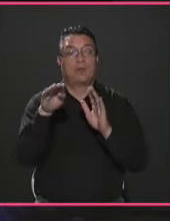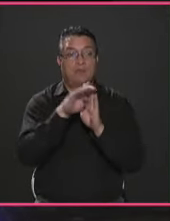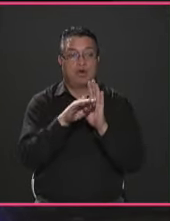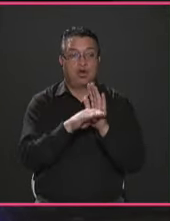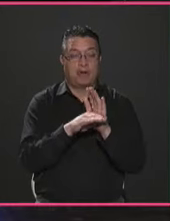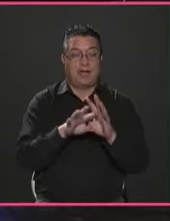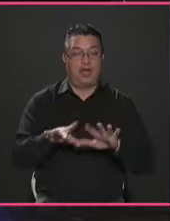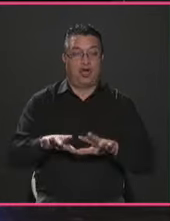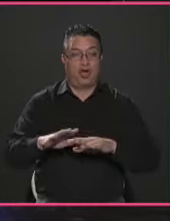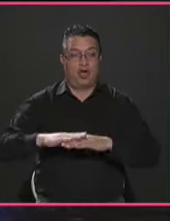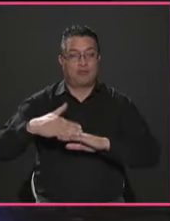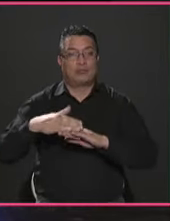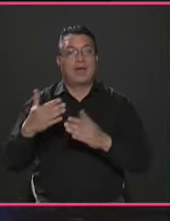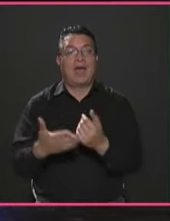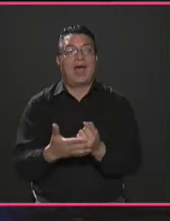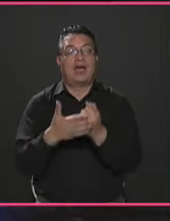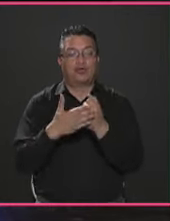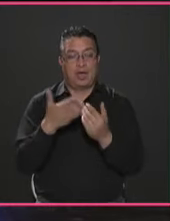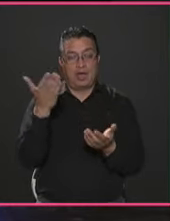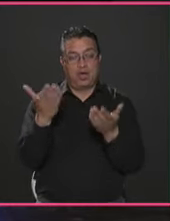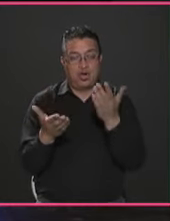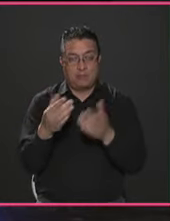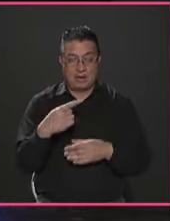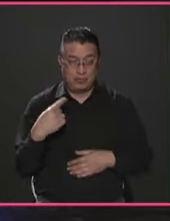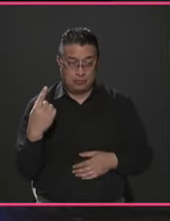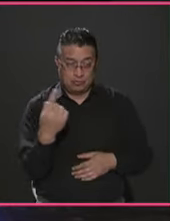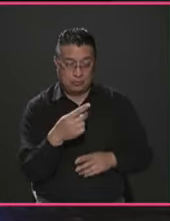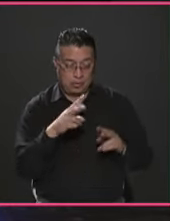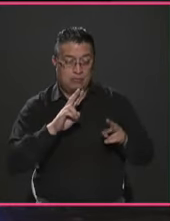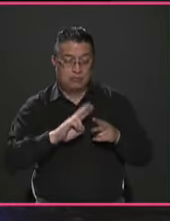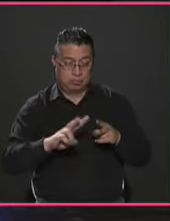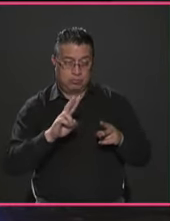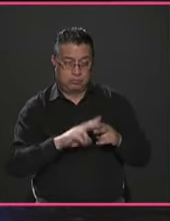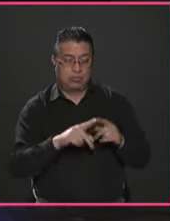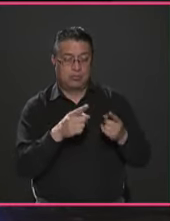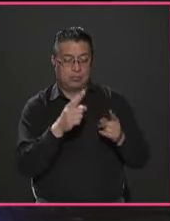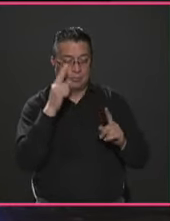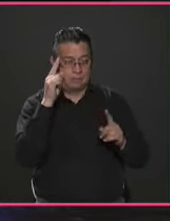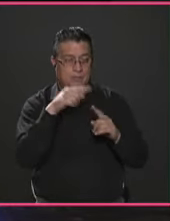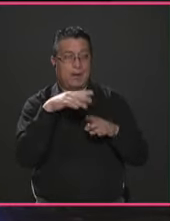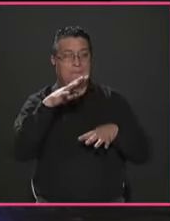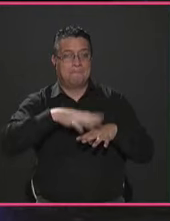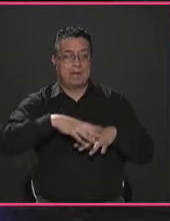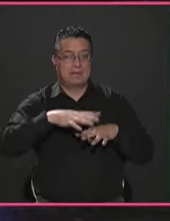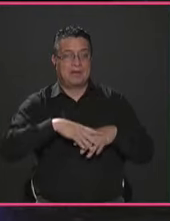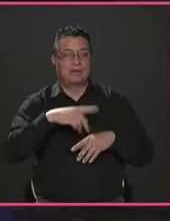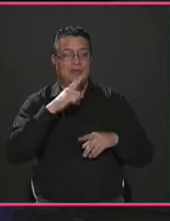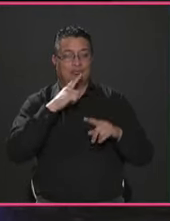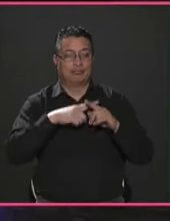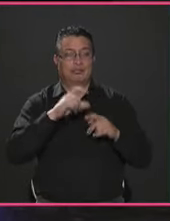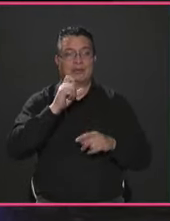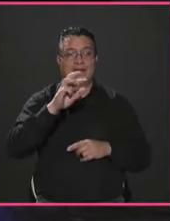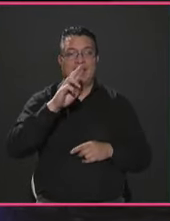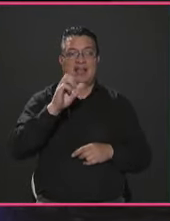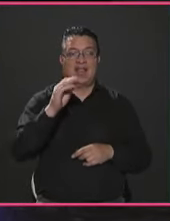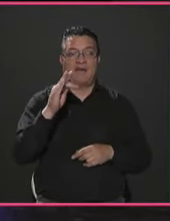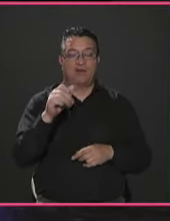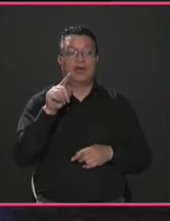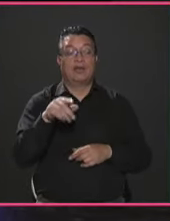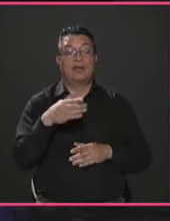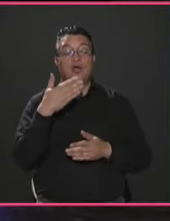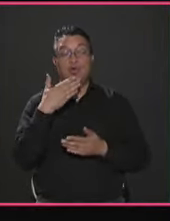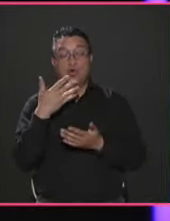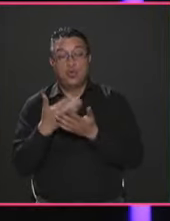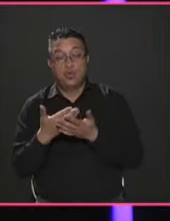computacional que nos ayuda a comparar todo esto construir un un un objeto matemático que le vamos a llamar grafo y luego utilizar ese